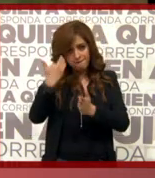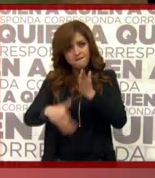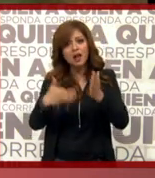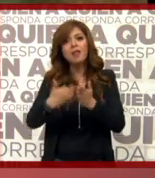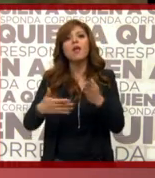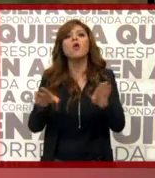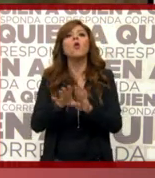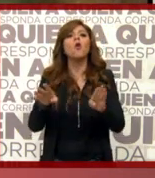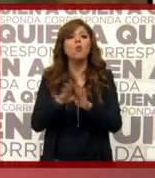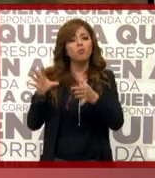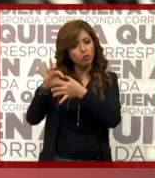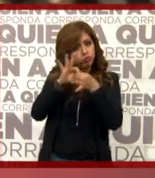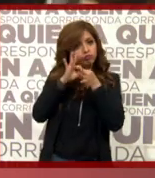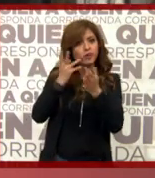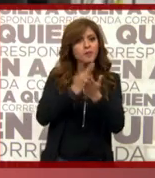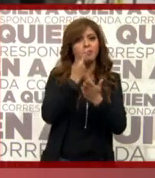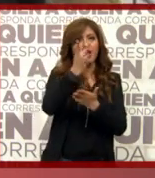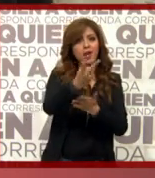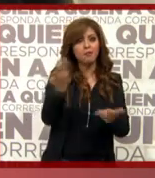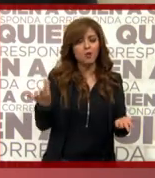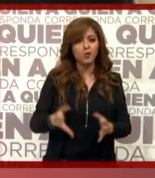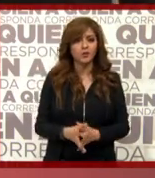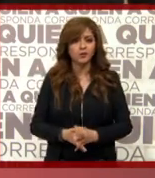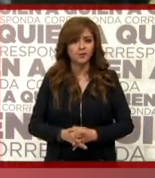pasó con esa biodiversidad en el